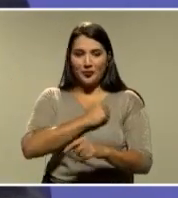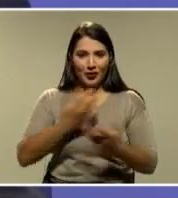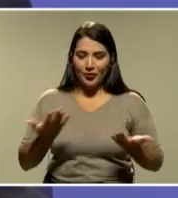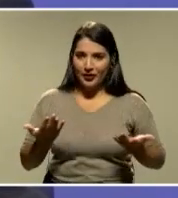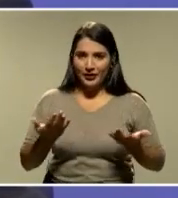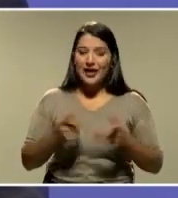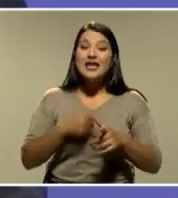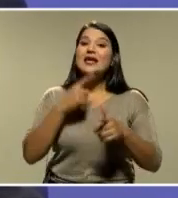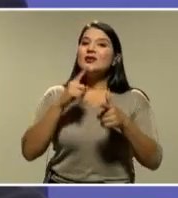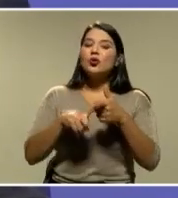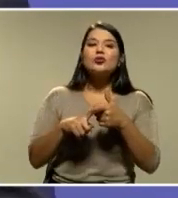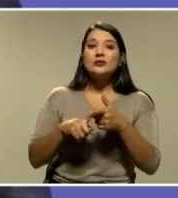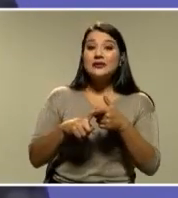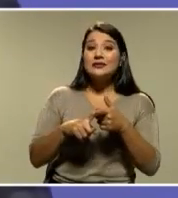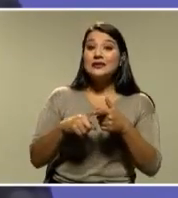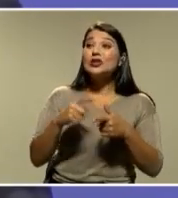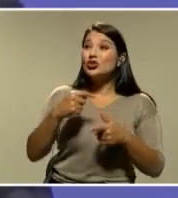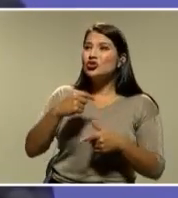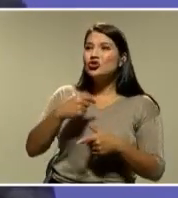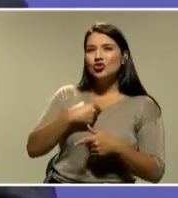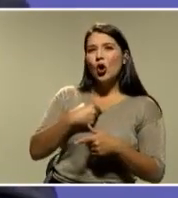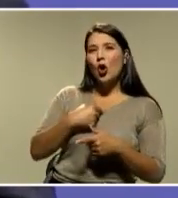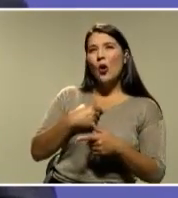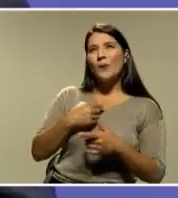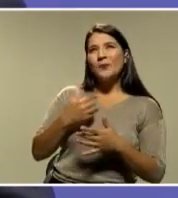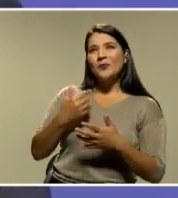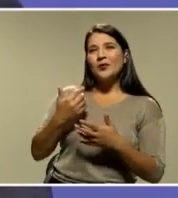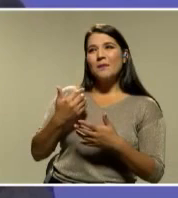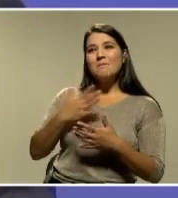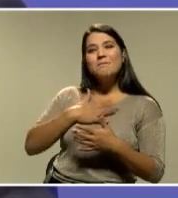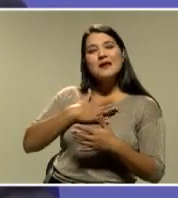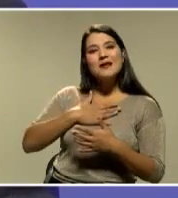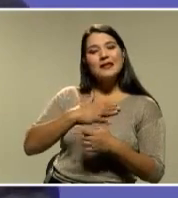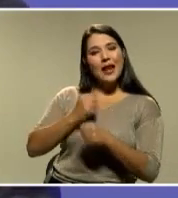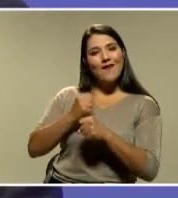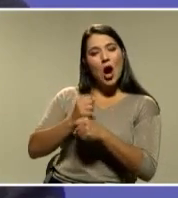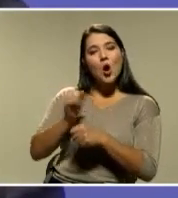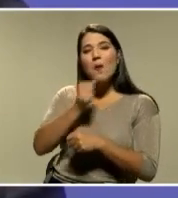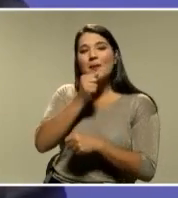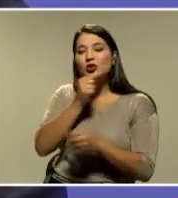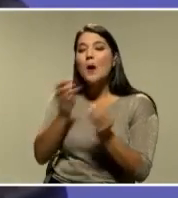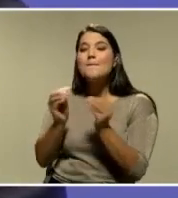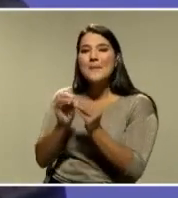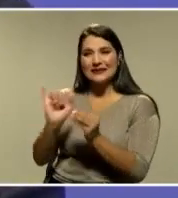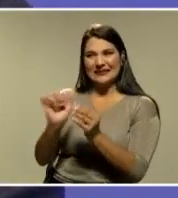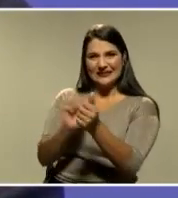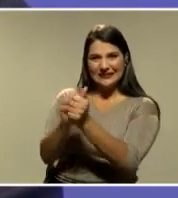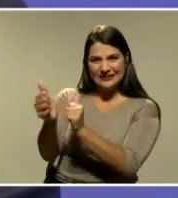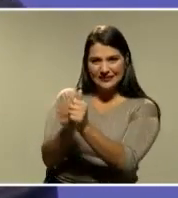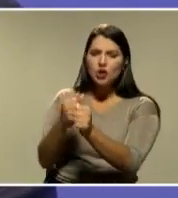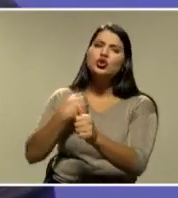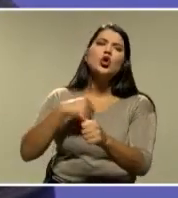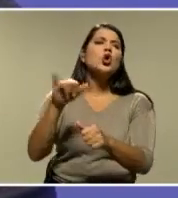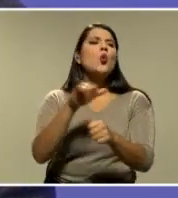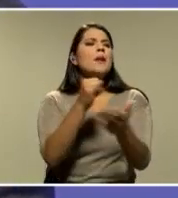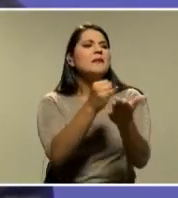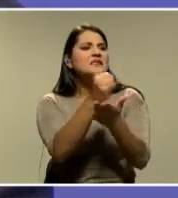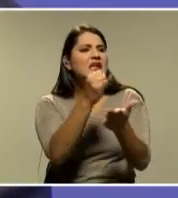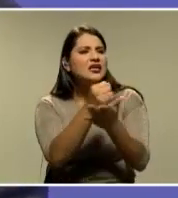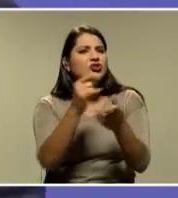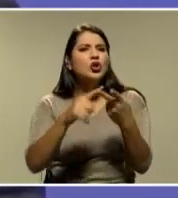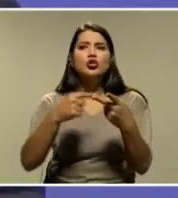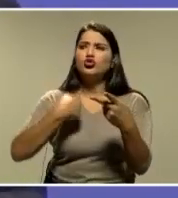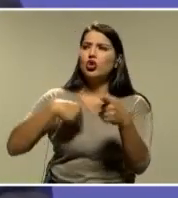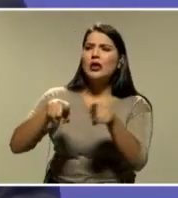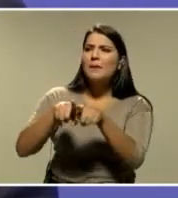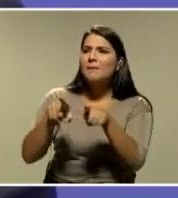Entonces, yo viví más ese tipo de periodismo. También me tocó la parte de investigación, también me tocó estar en un programa de reportajes de